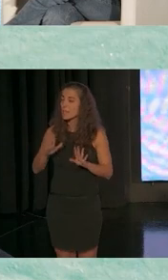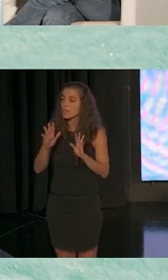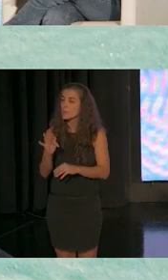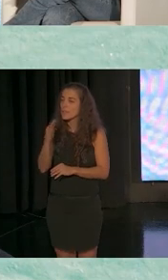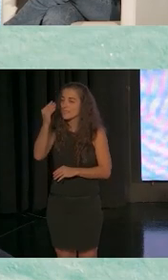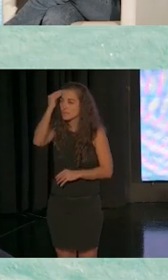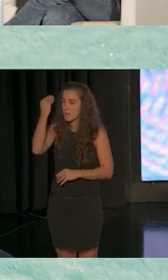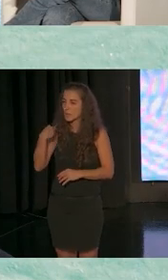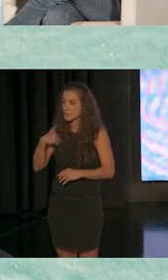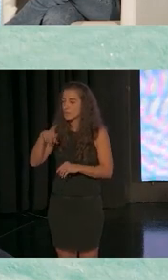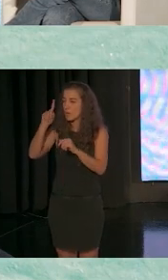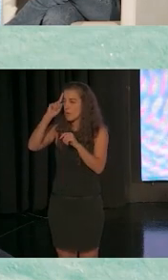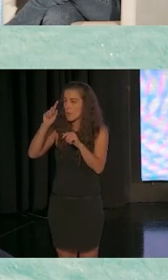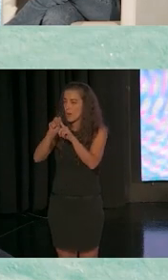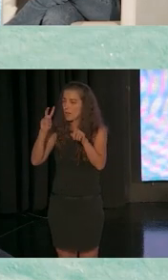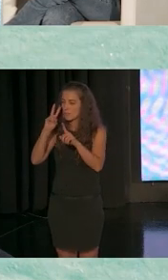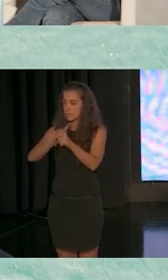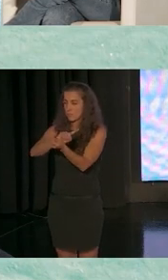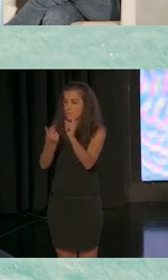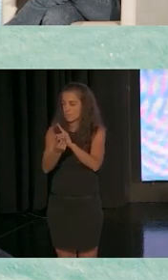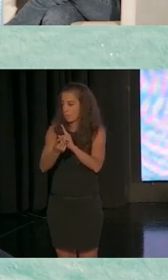analogía perfecta del